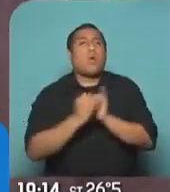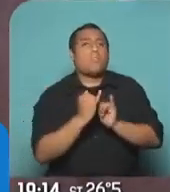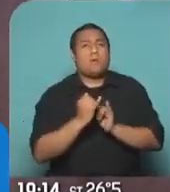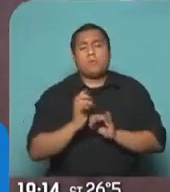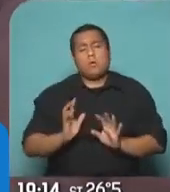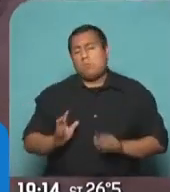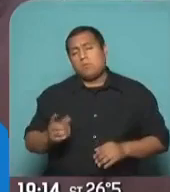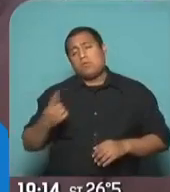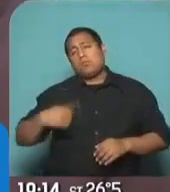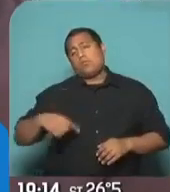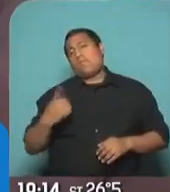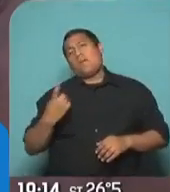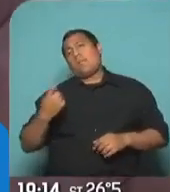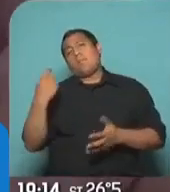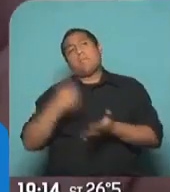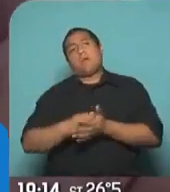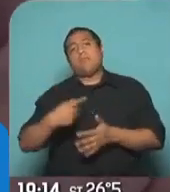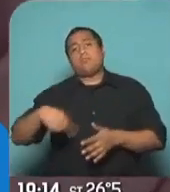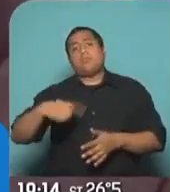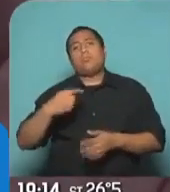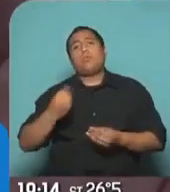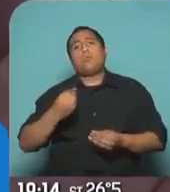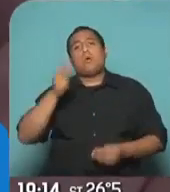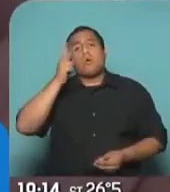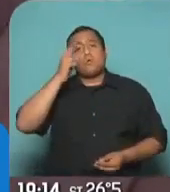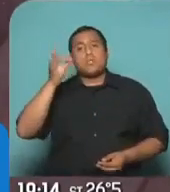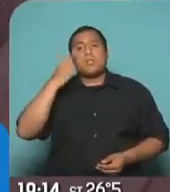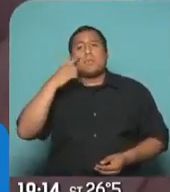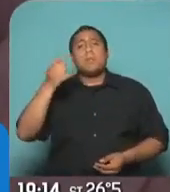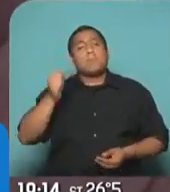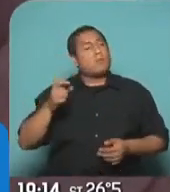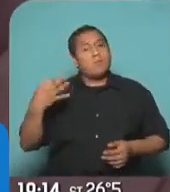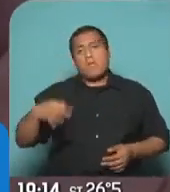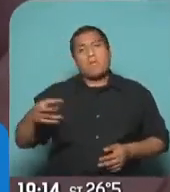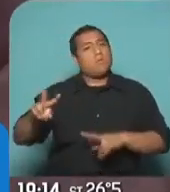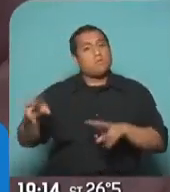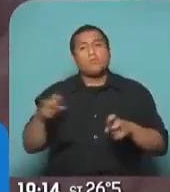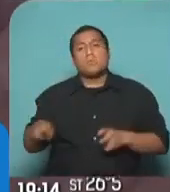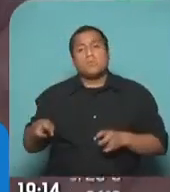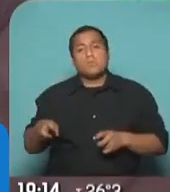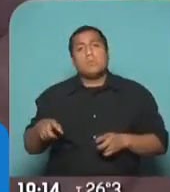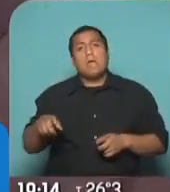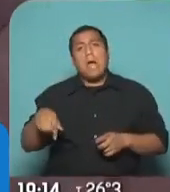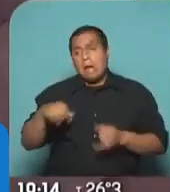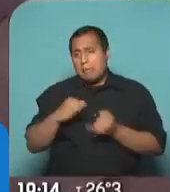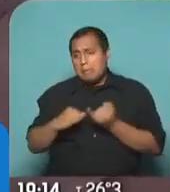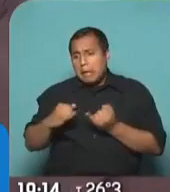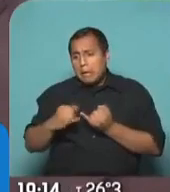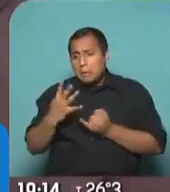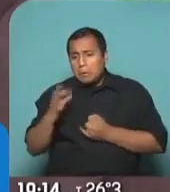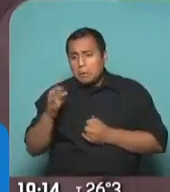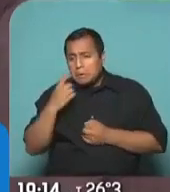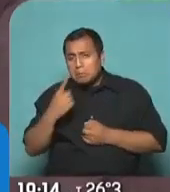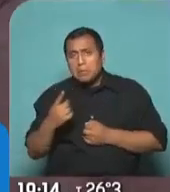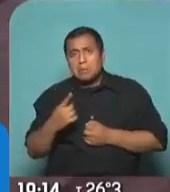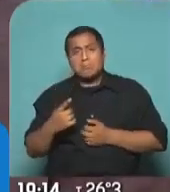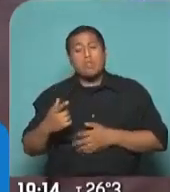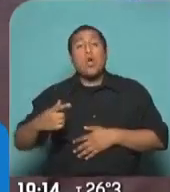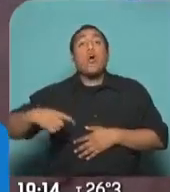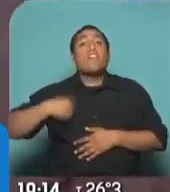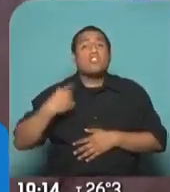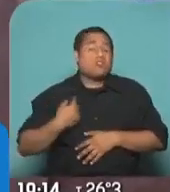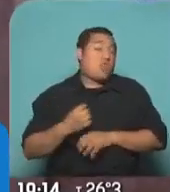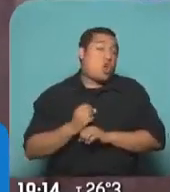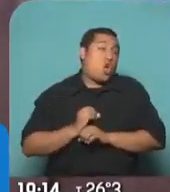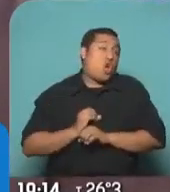tenemos. Deberíamos tener un básico de 80 mil pesos, tenemos la mitad. Y obvio que tarde o temprano iba a explotar. Sumado a eso, la obra social devastada por el